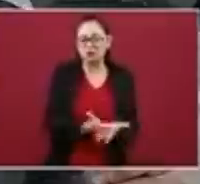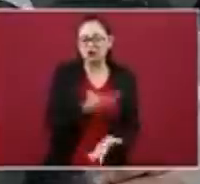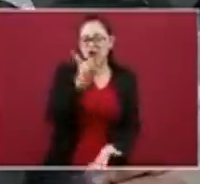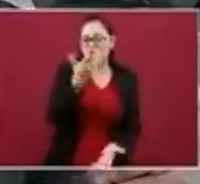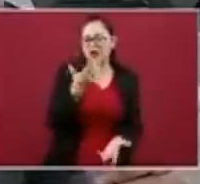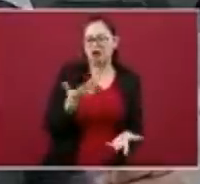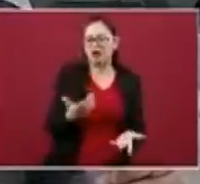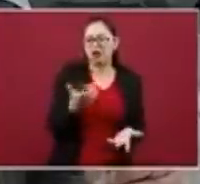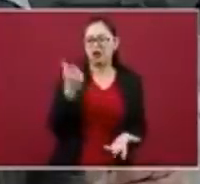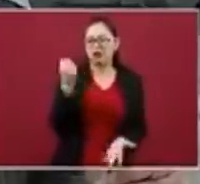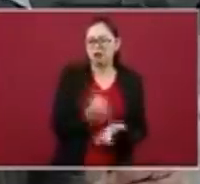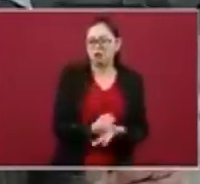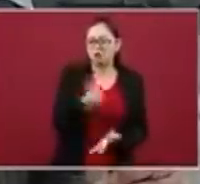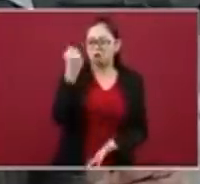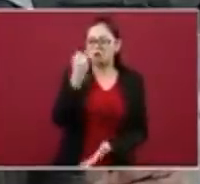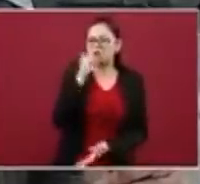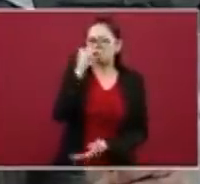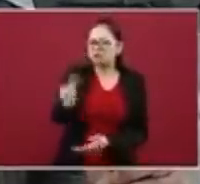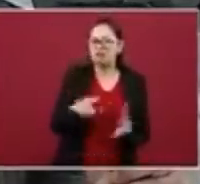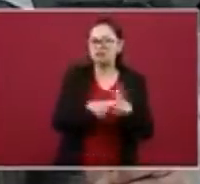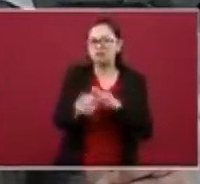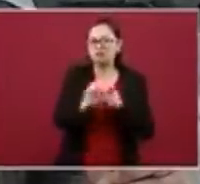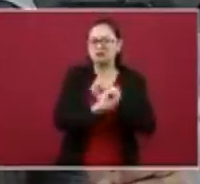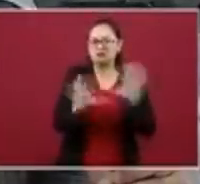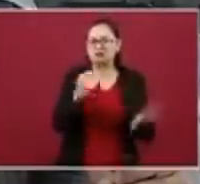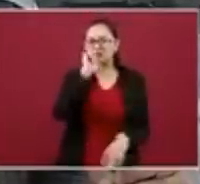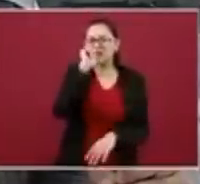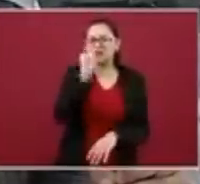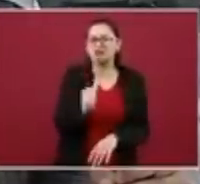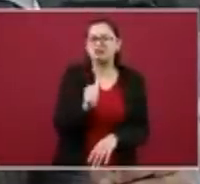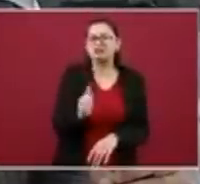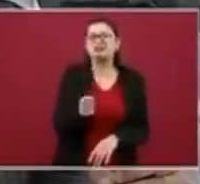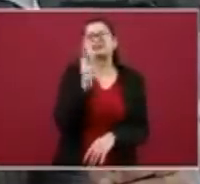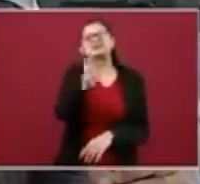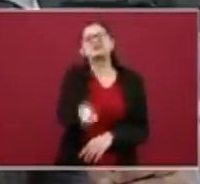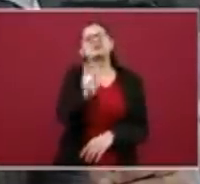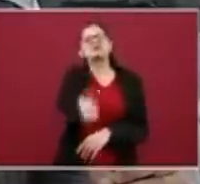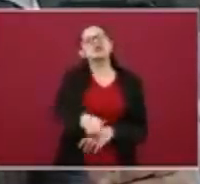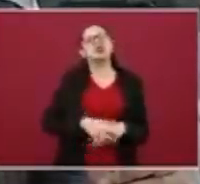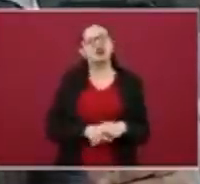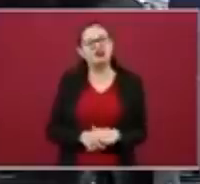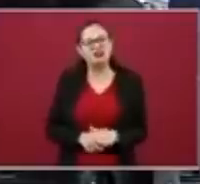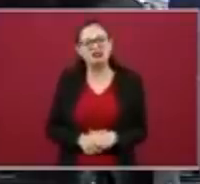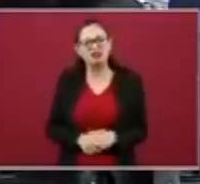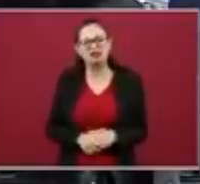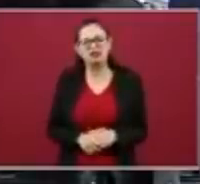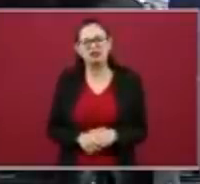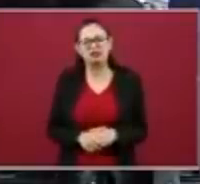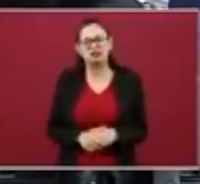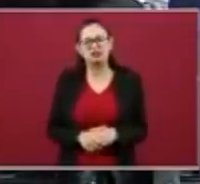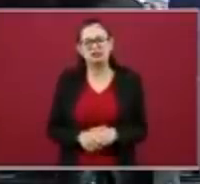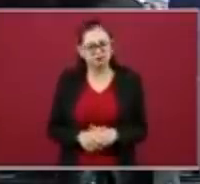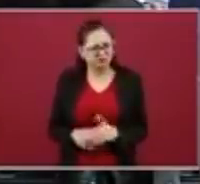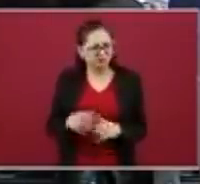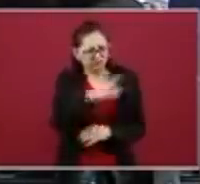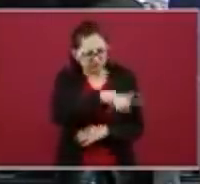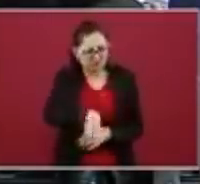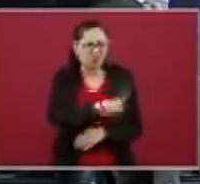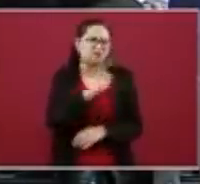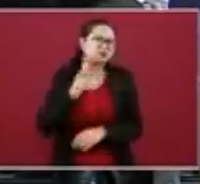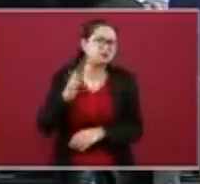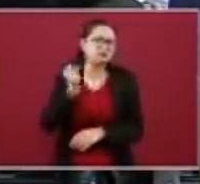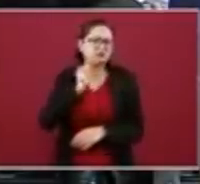a transparentar todo, ¿quiere decir, o qué quiere decir? ¿Hay maneras de hacer cambiar de opinión a